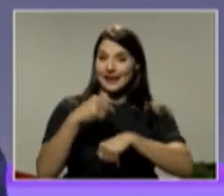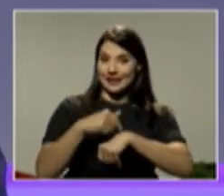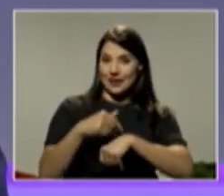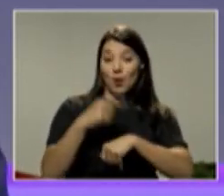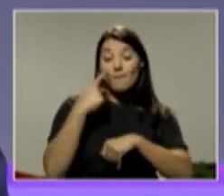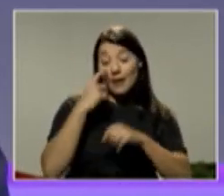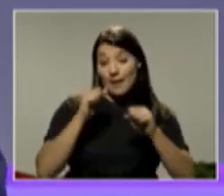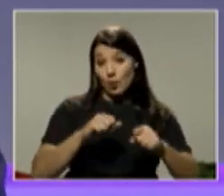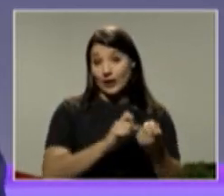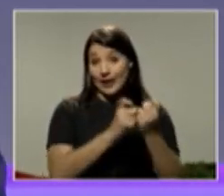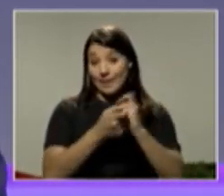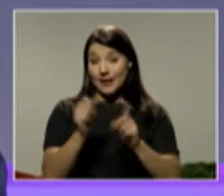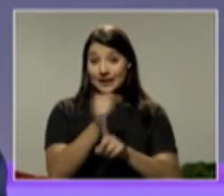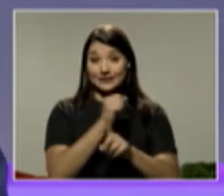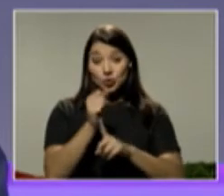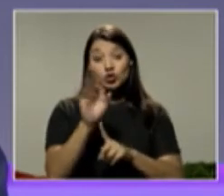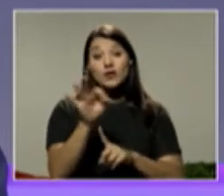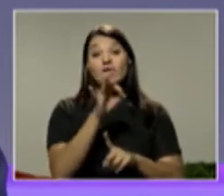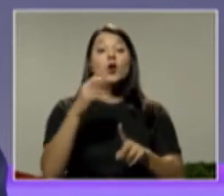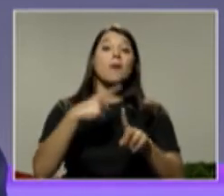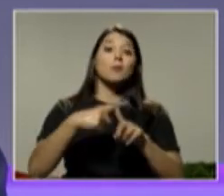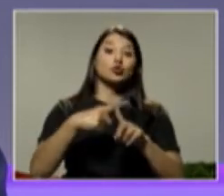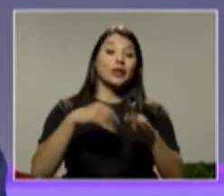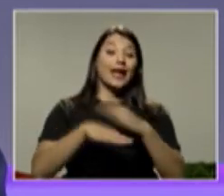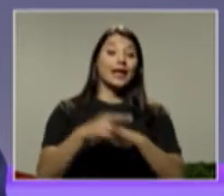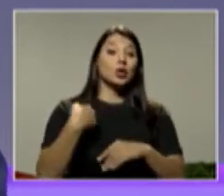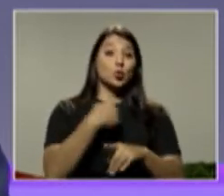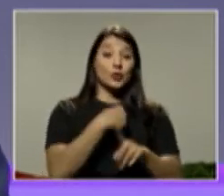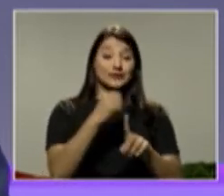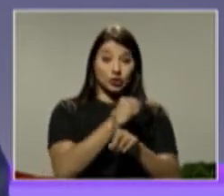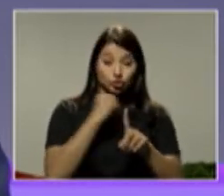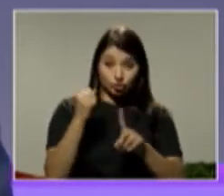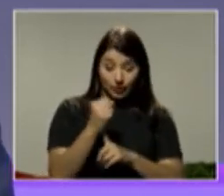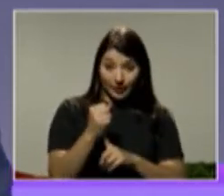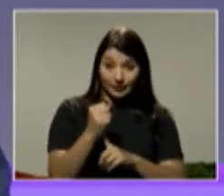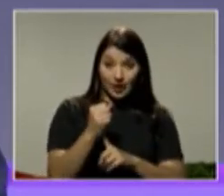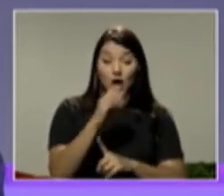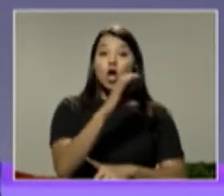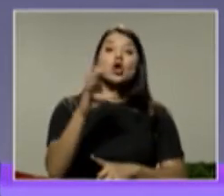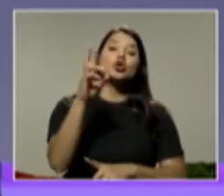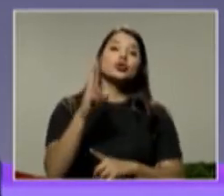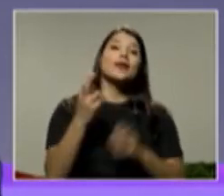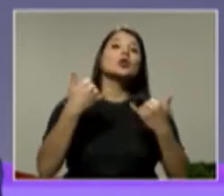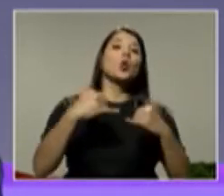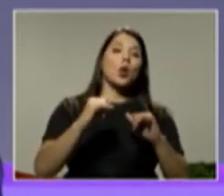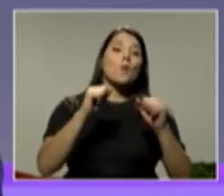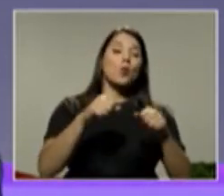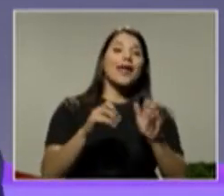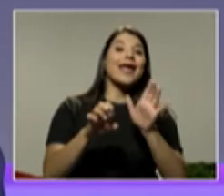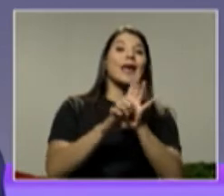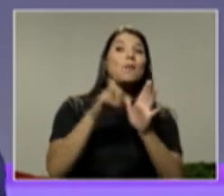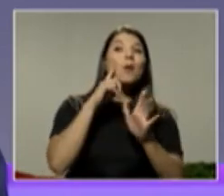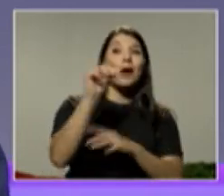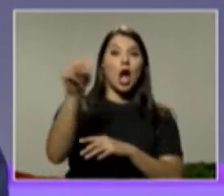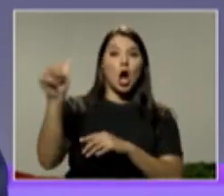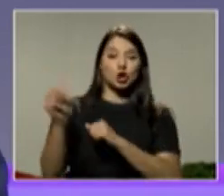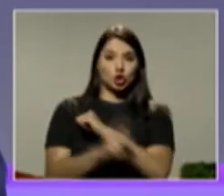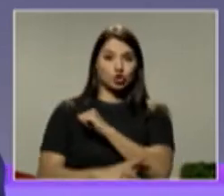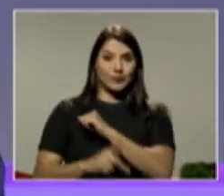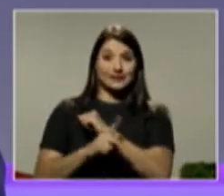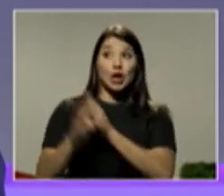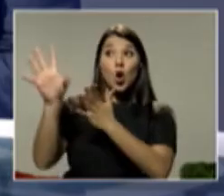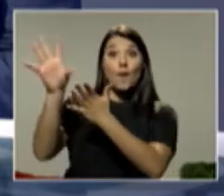de dar un giro positivo en nuestra sociedad, de emular países desarrollados donde han invertido en el